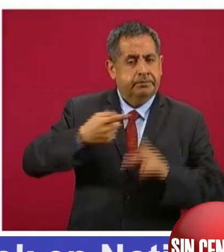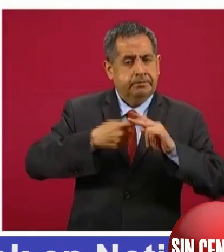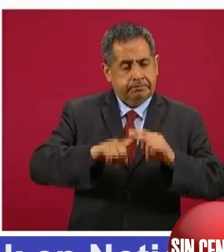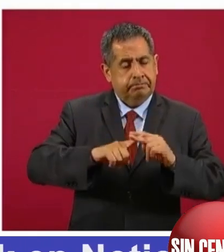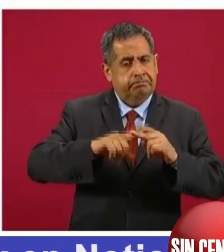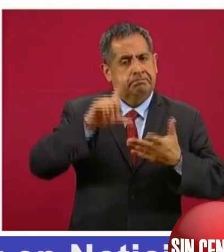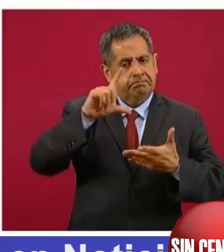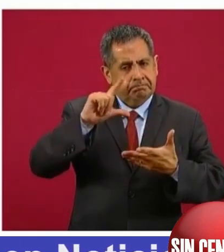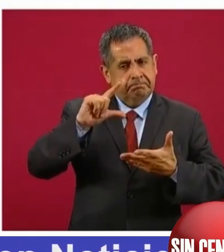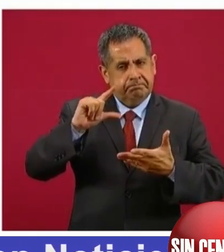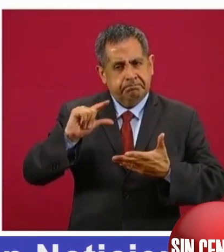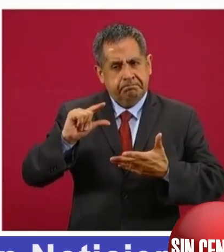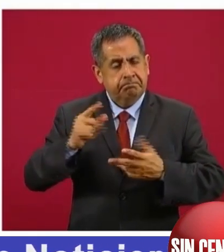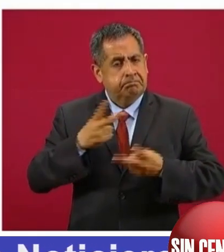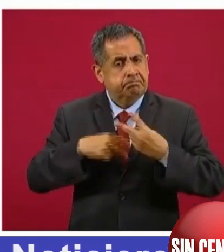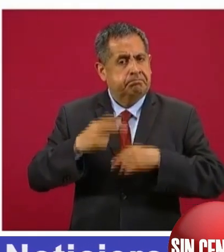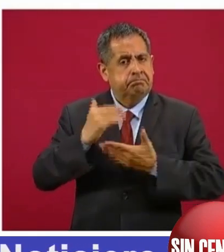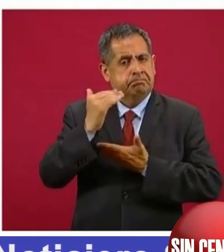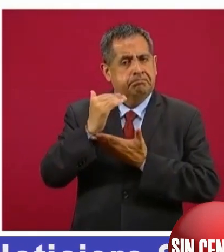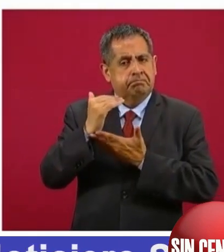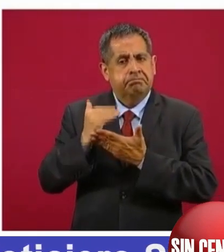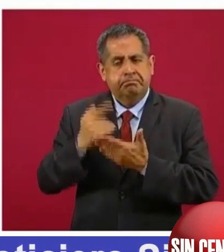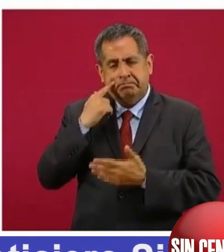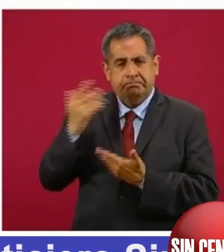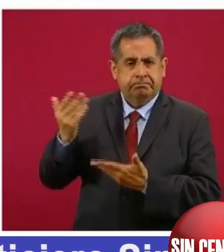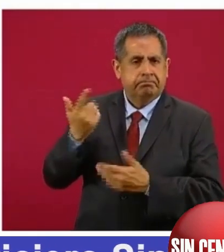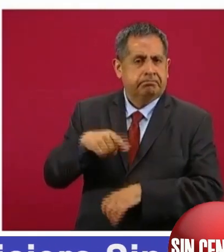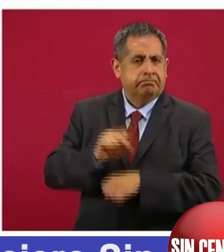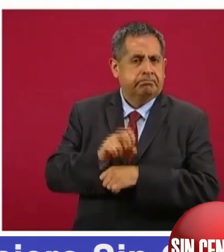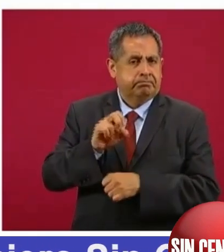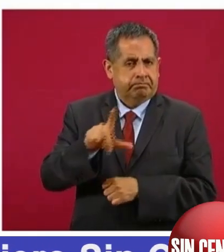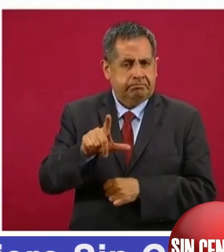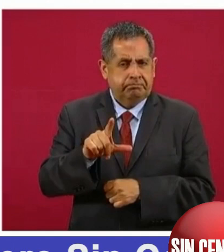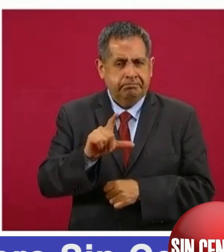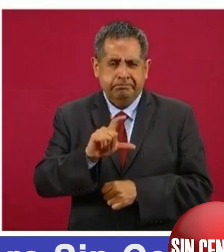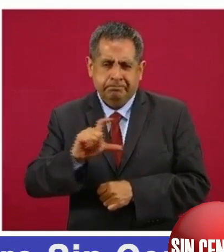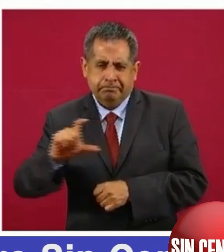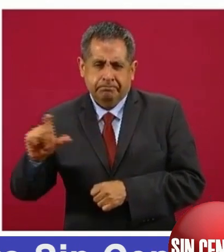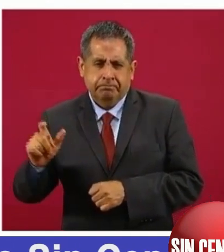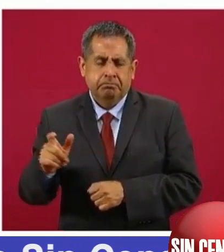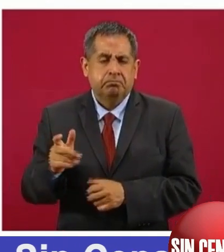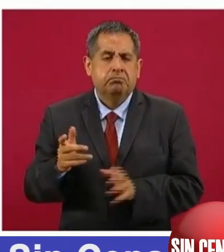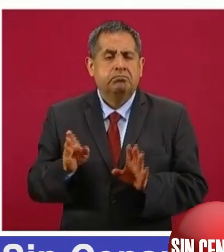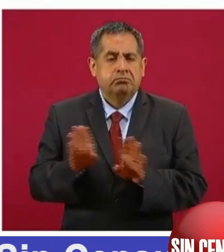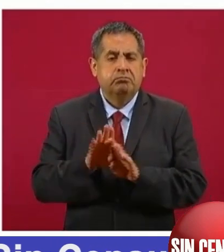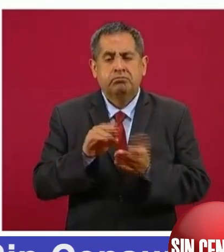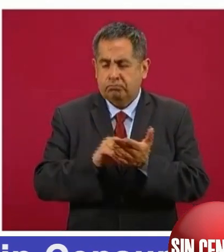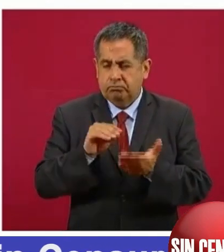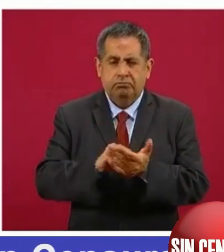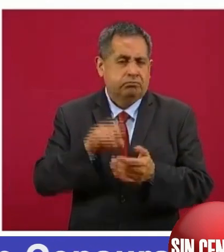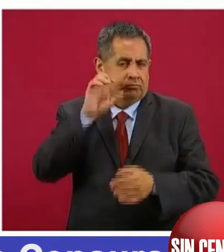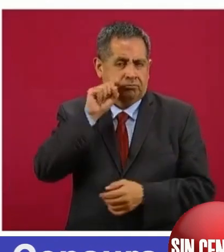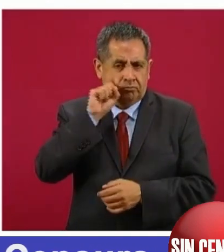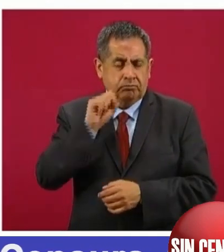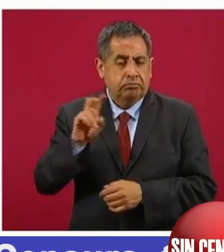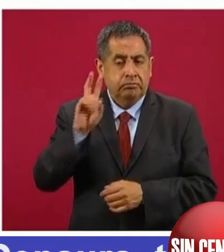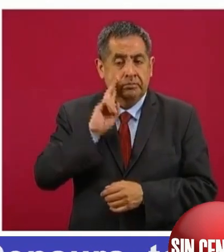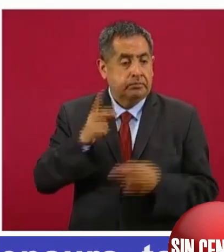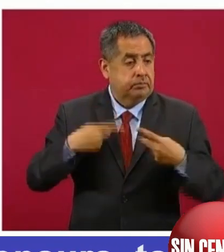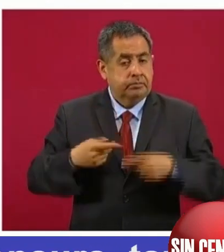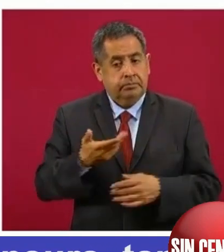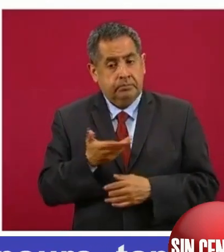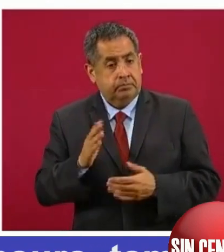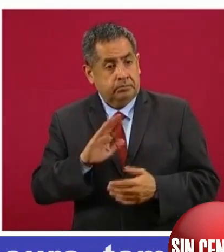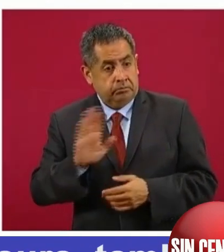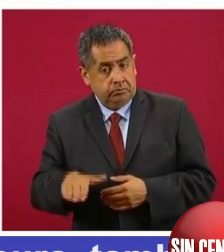lo ha logrado, tiene una meseta desde la semana 37 y se encuentra todavía en semáforo naranja, aunque la mortalidad se ha